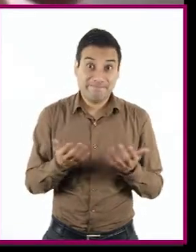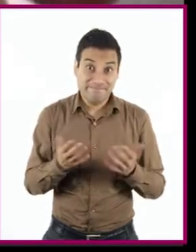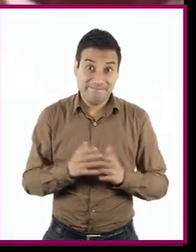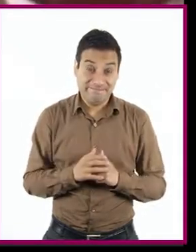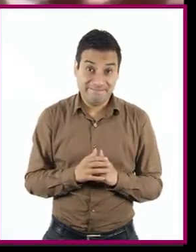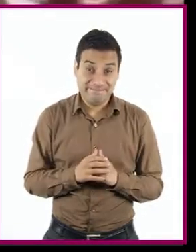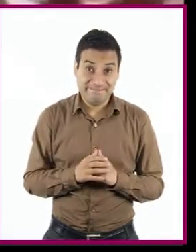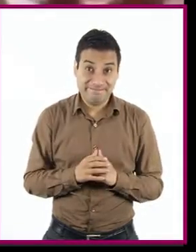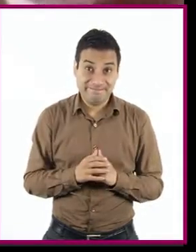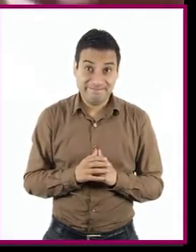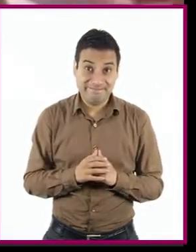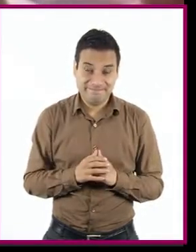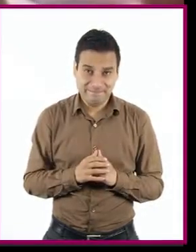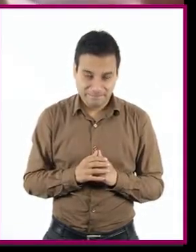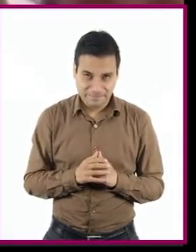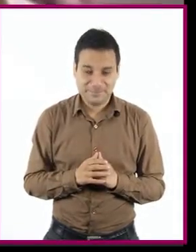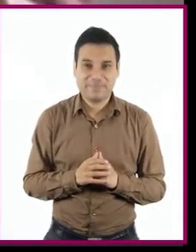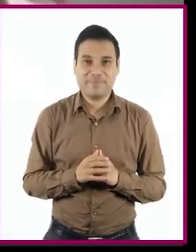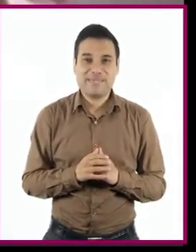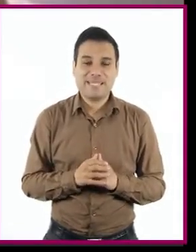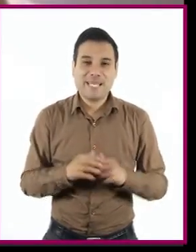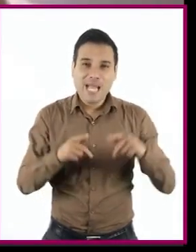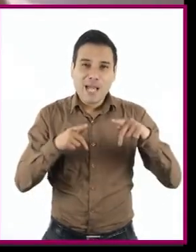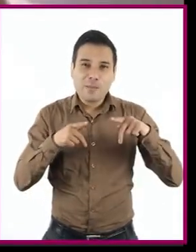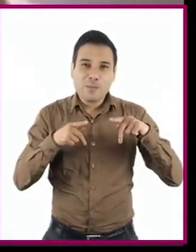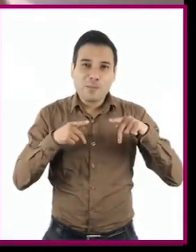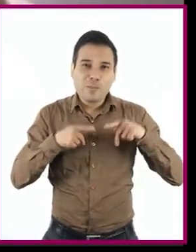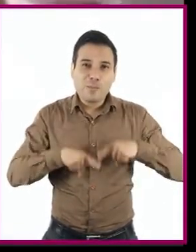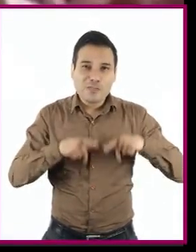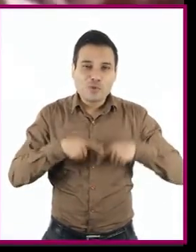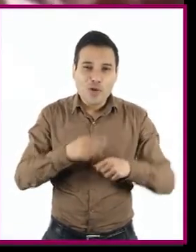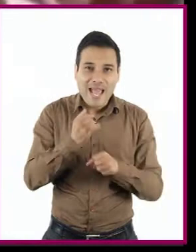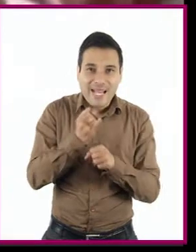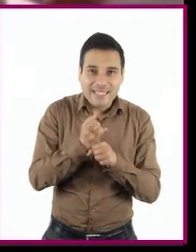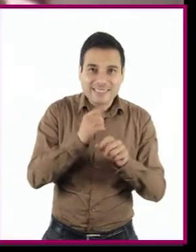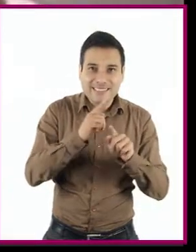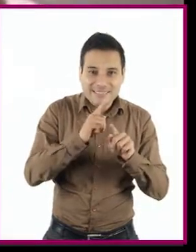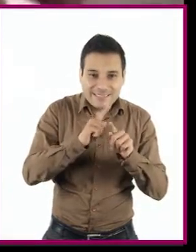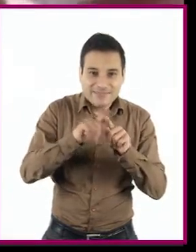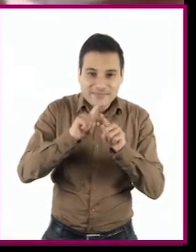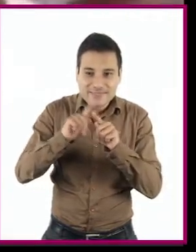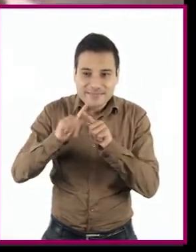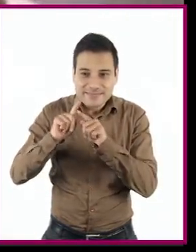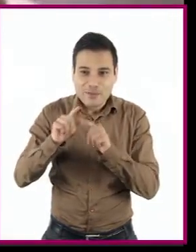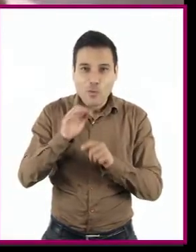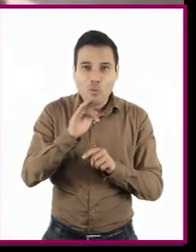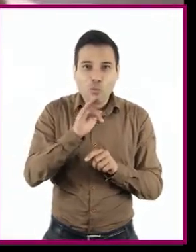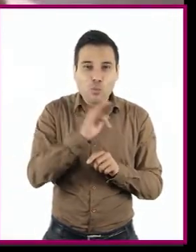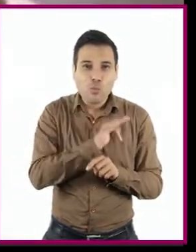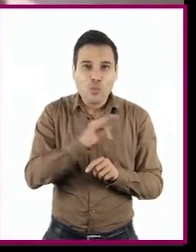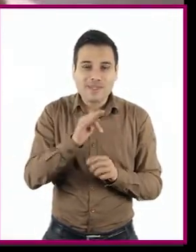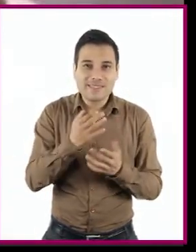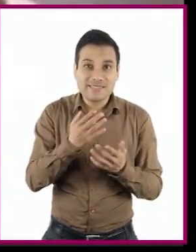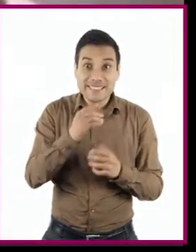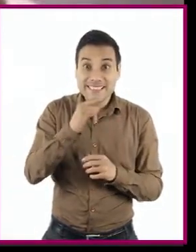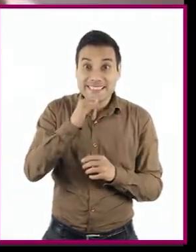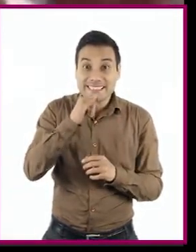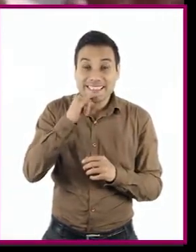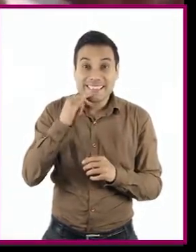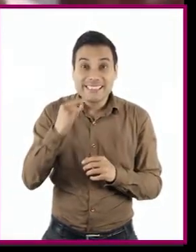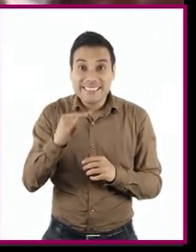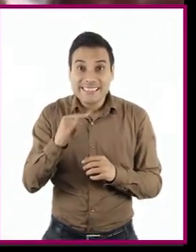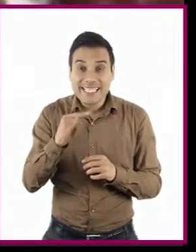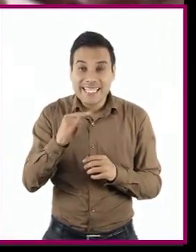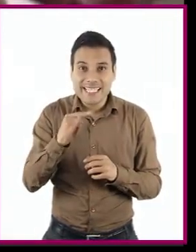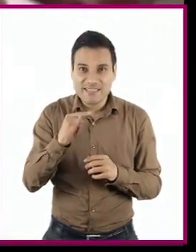ingenio, los personajes de este cuento pues logran que precisamente sea el chile el que